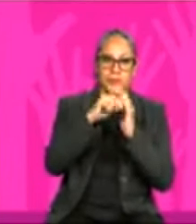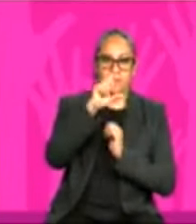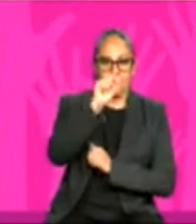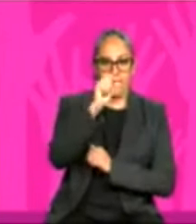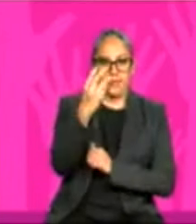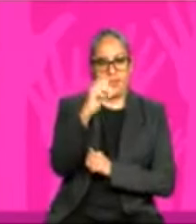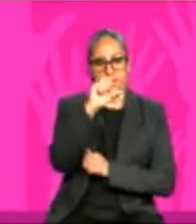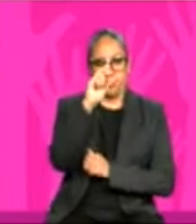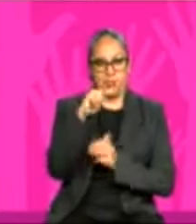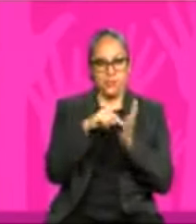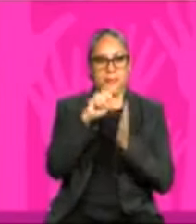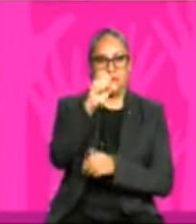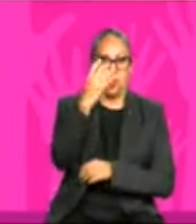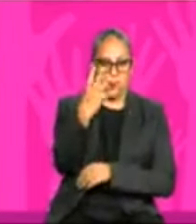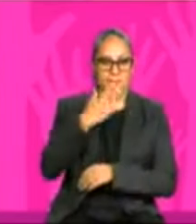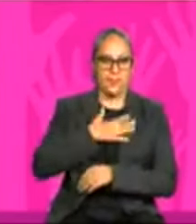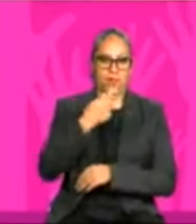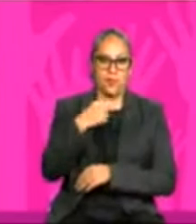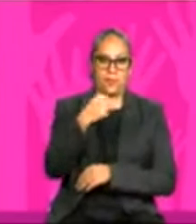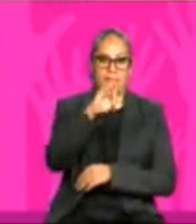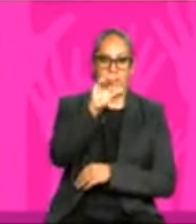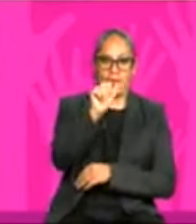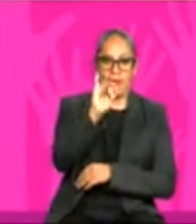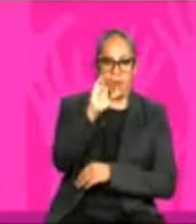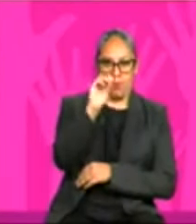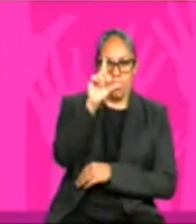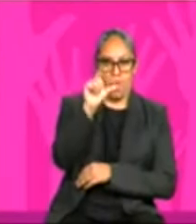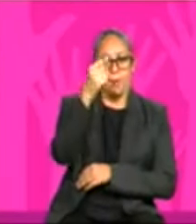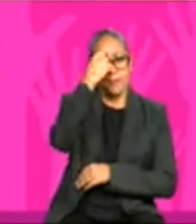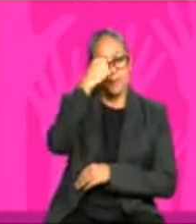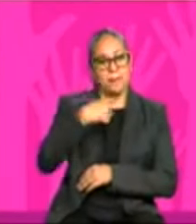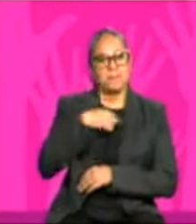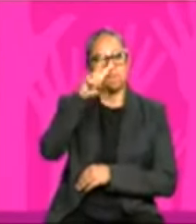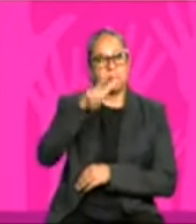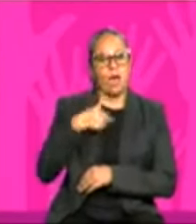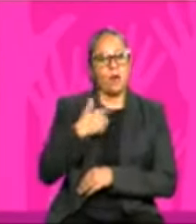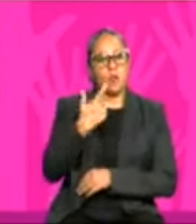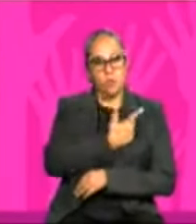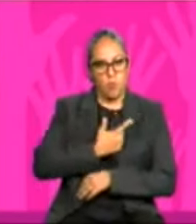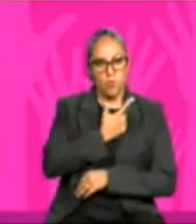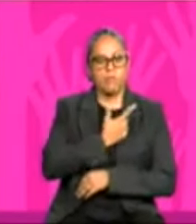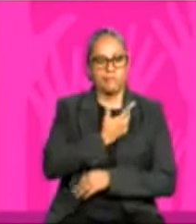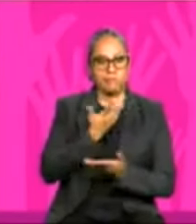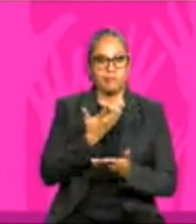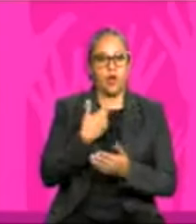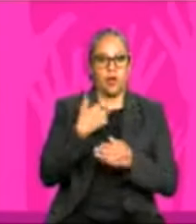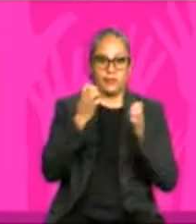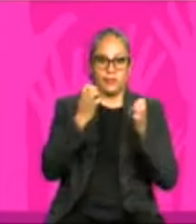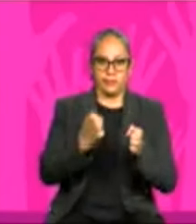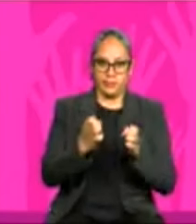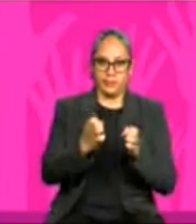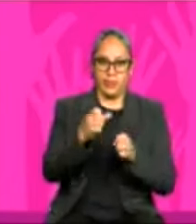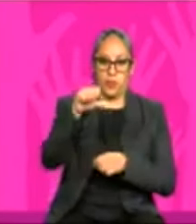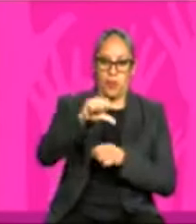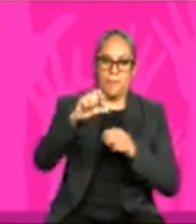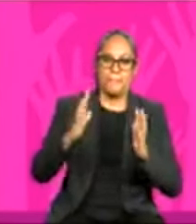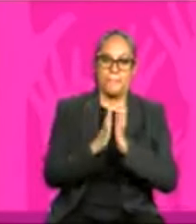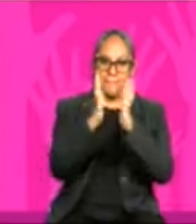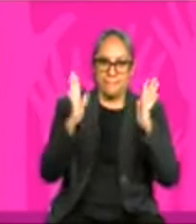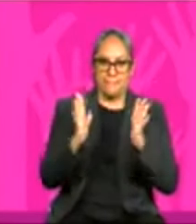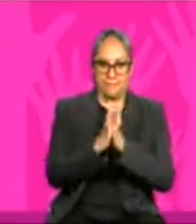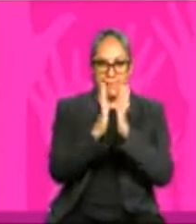2023-2024. Soy Fabiola García Villafaña y es para mí un gusto y por supuesto un honor y placer estar participando en este